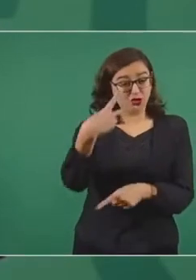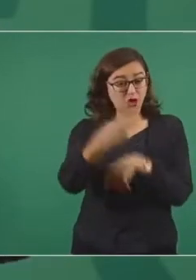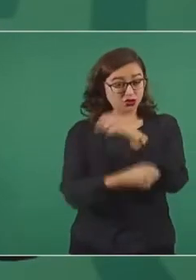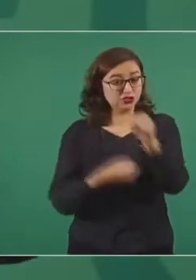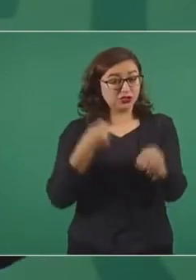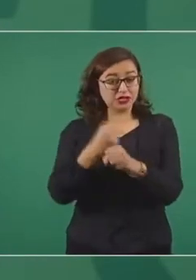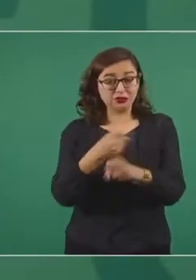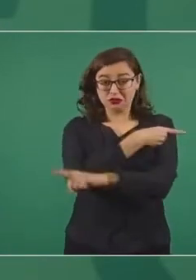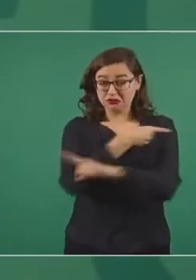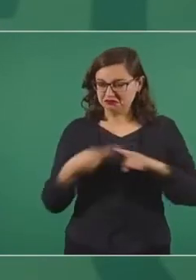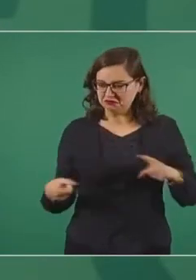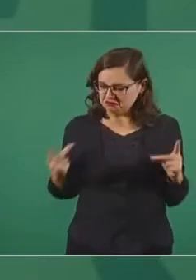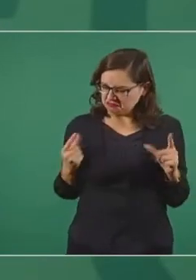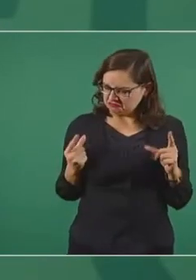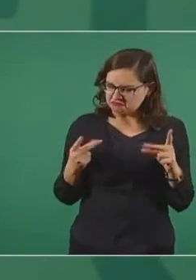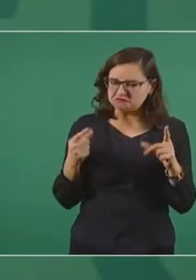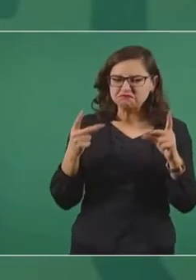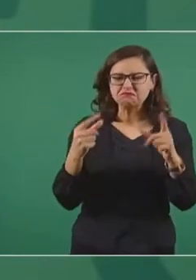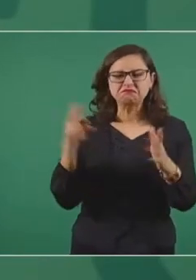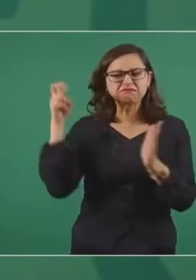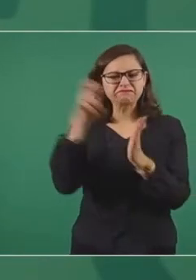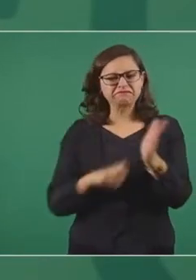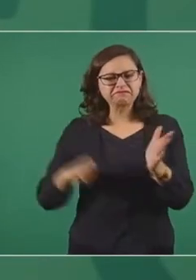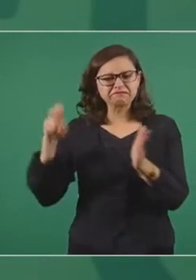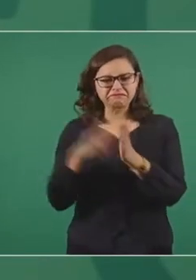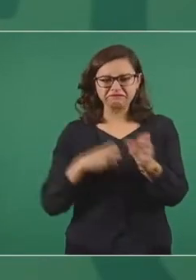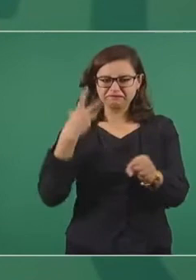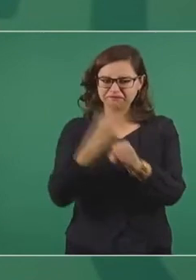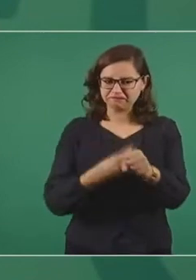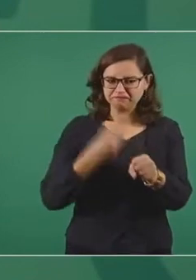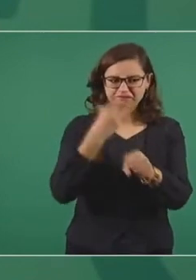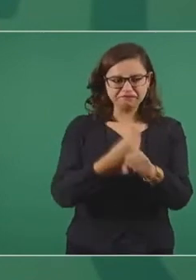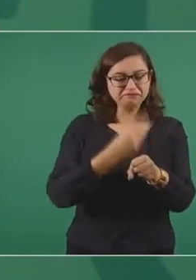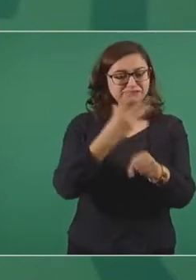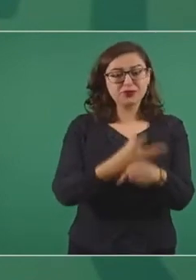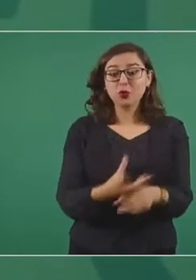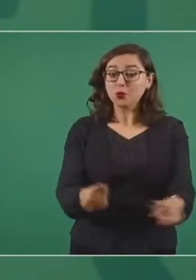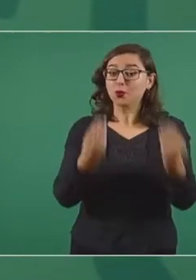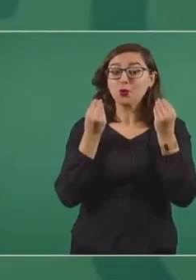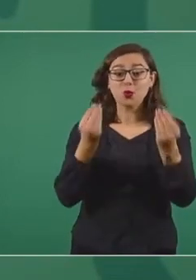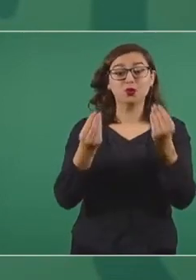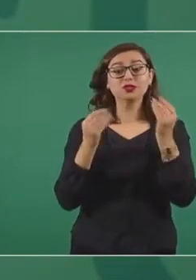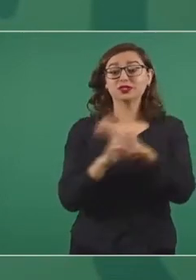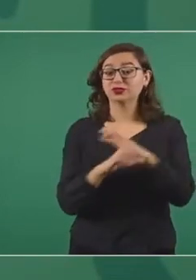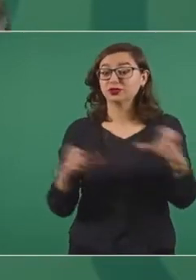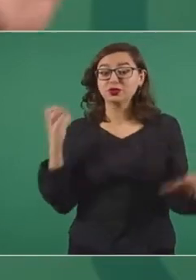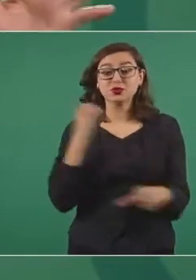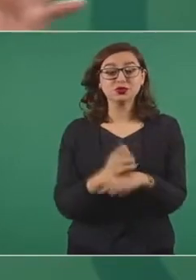y además no hemos alcanzado a informar